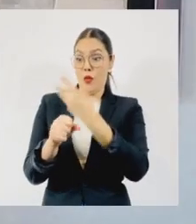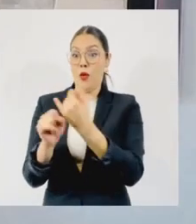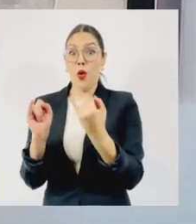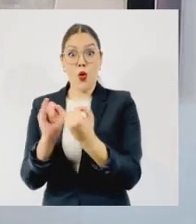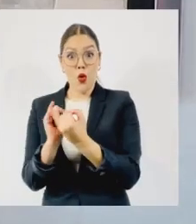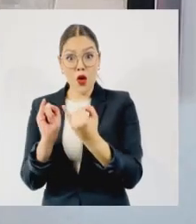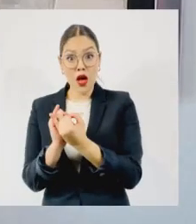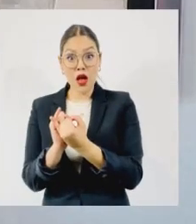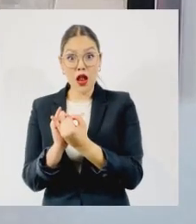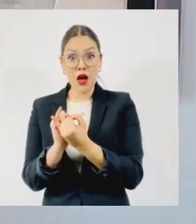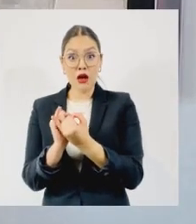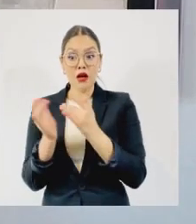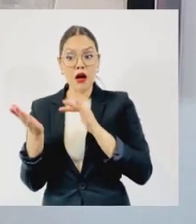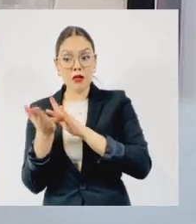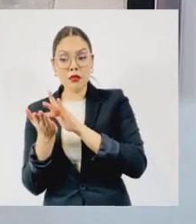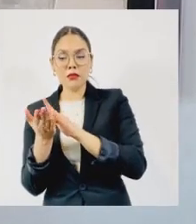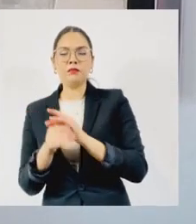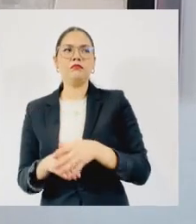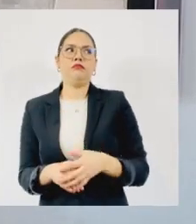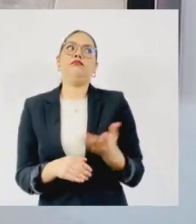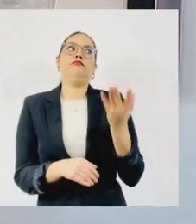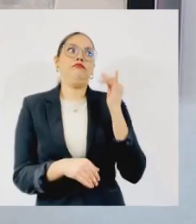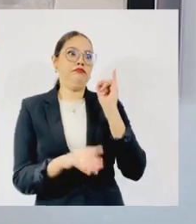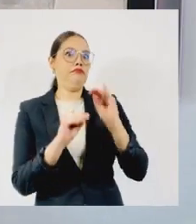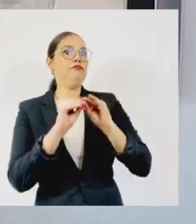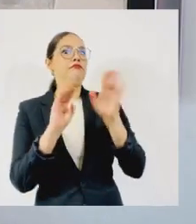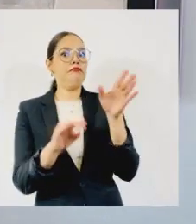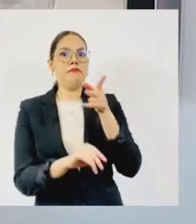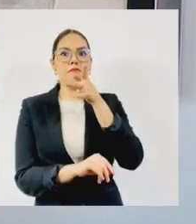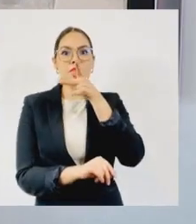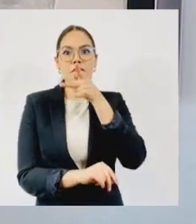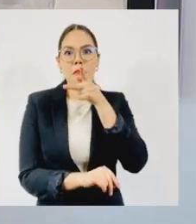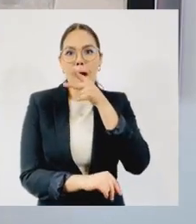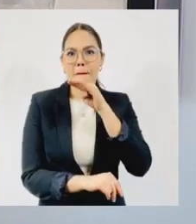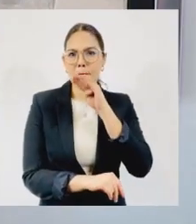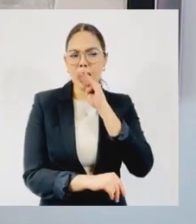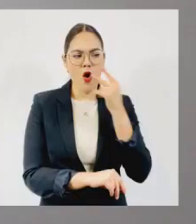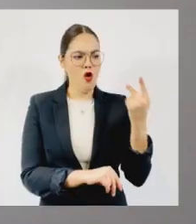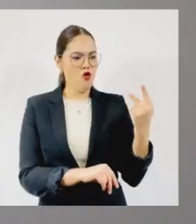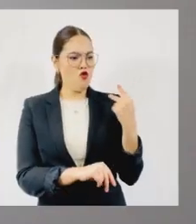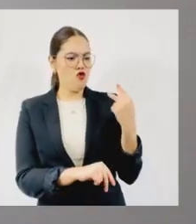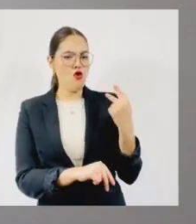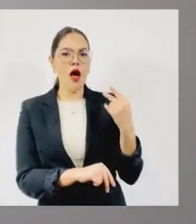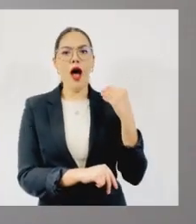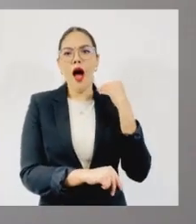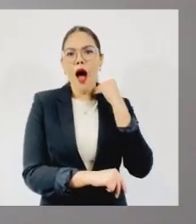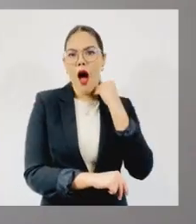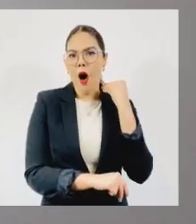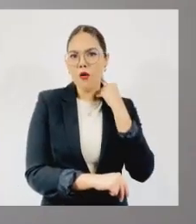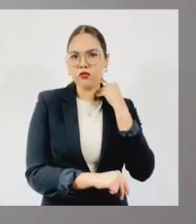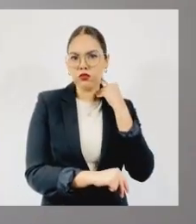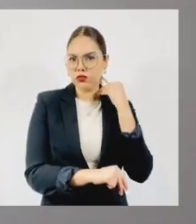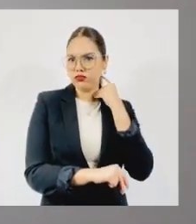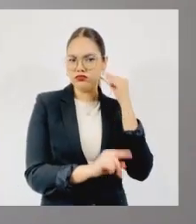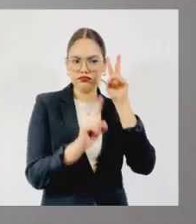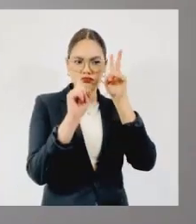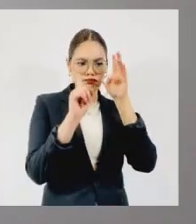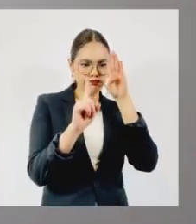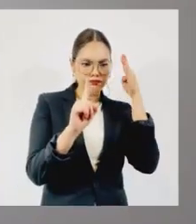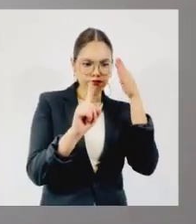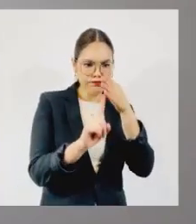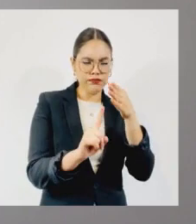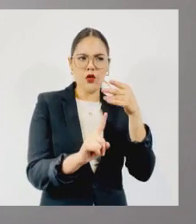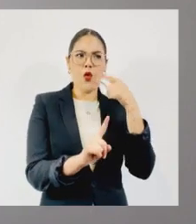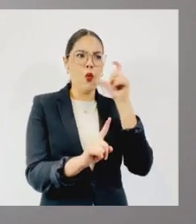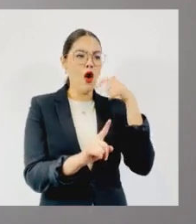Claro que influyó la mamá y el papá. Los dos somos abogados. Los dos nos conocimos el primer día de